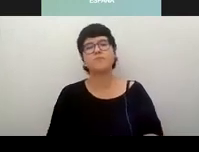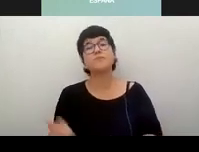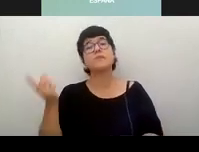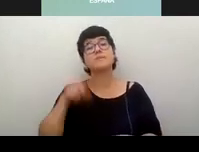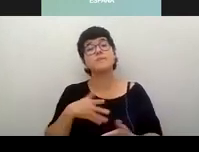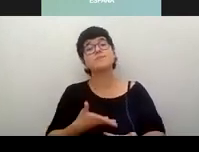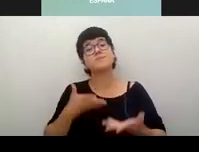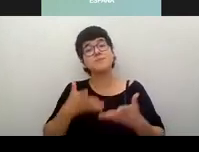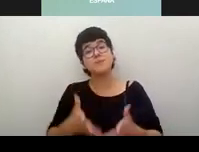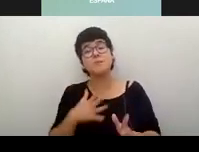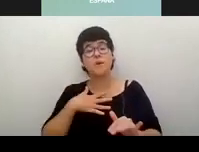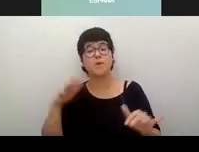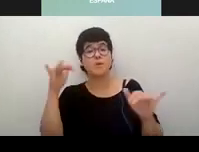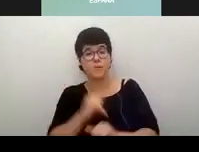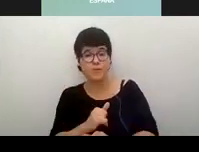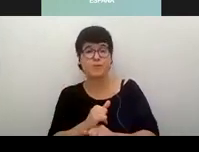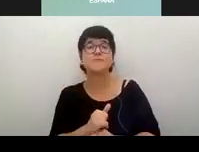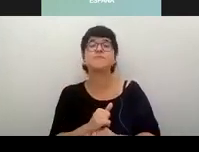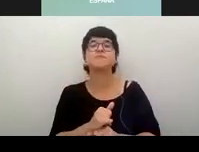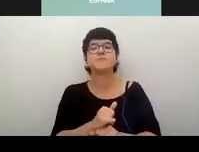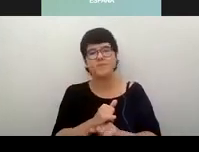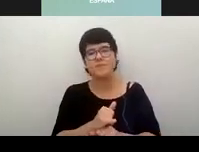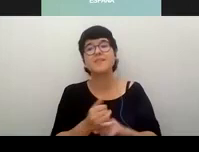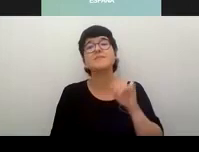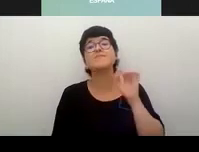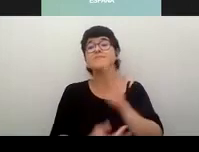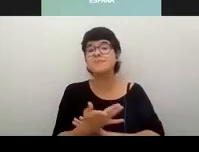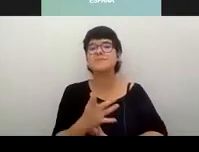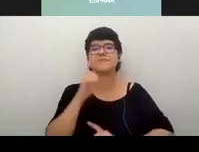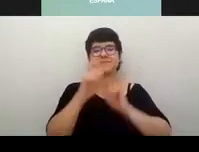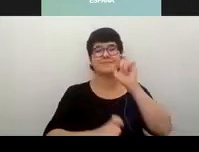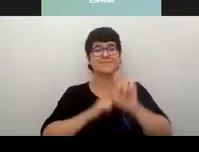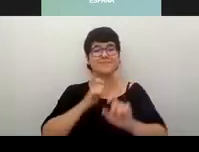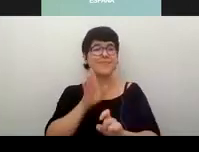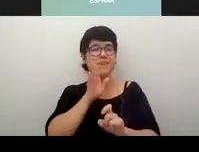microbiota. Y con el ejercicio físico aumentamos la proporción de bacteroidetes